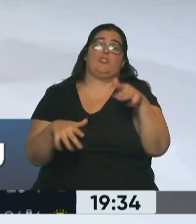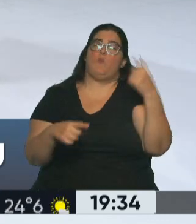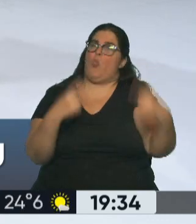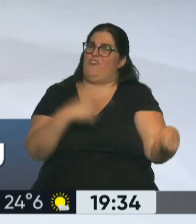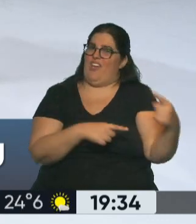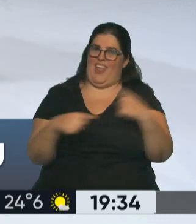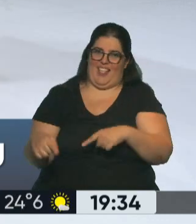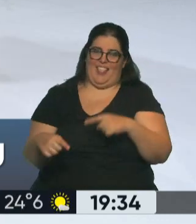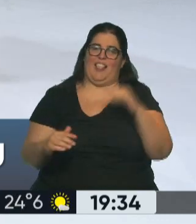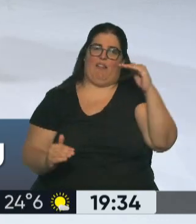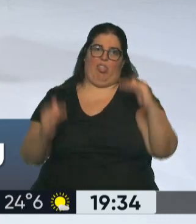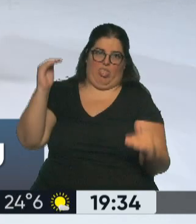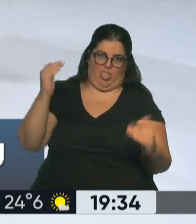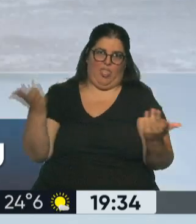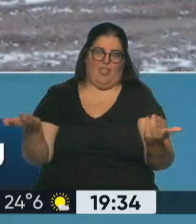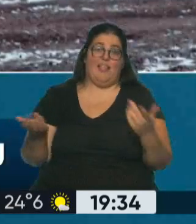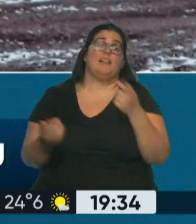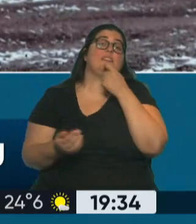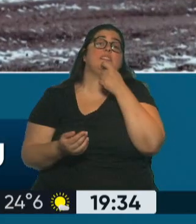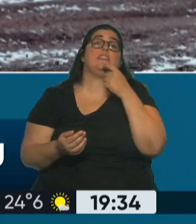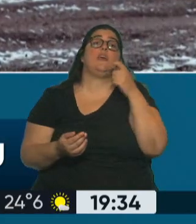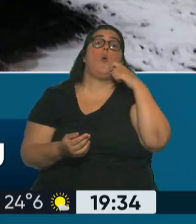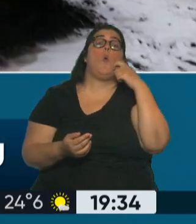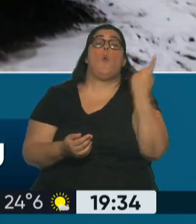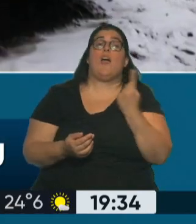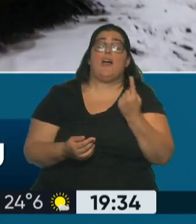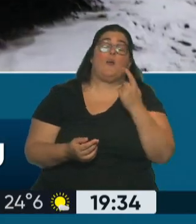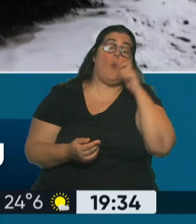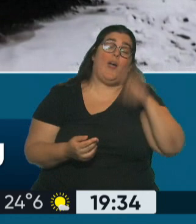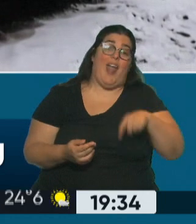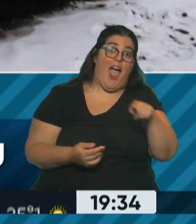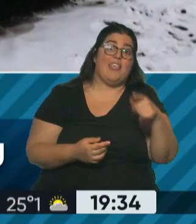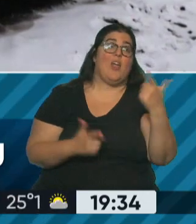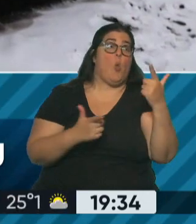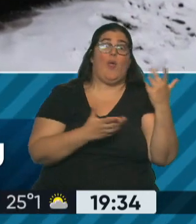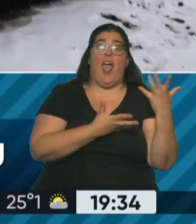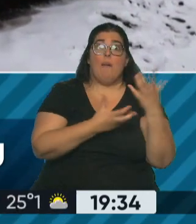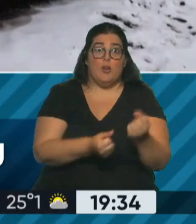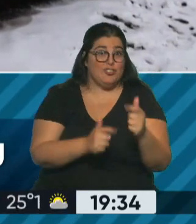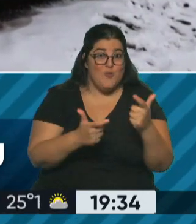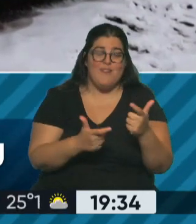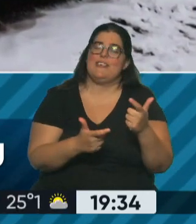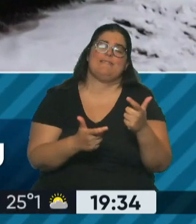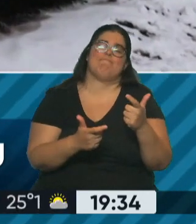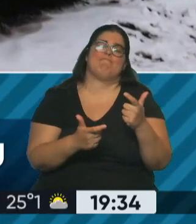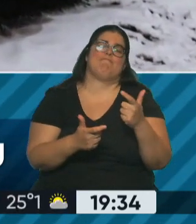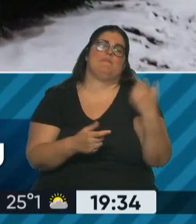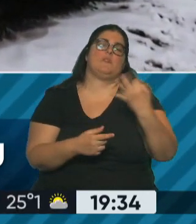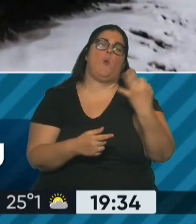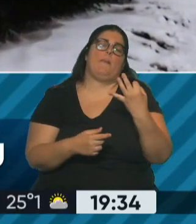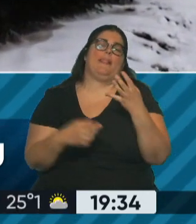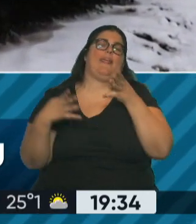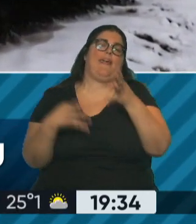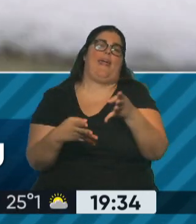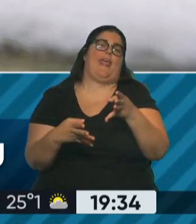no hubiera recibido la ayuda que recibió tanto de Estados Unidos como los miembros de la OTAN. Lo de Ucrania, bueno, probablemente la guerra hubiera